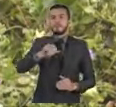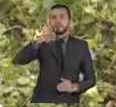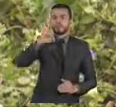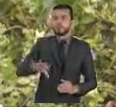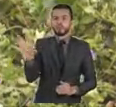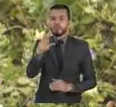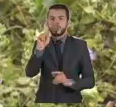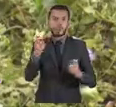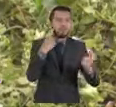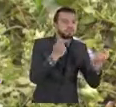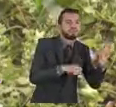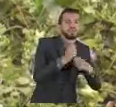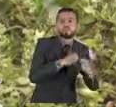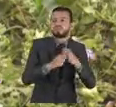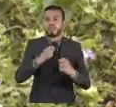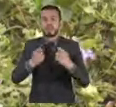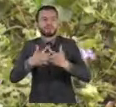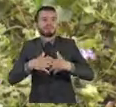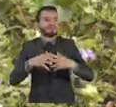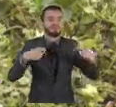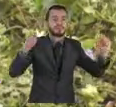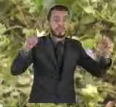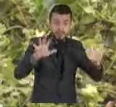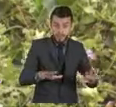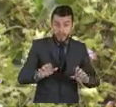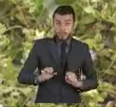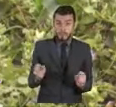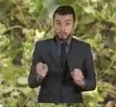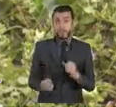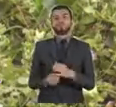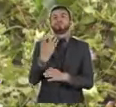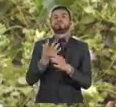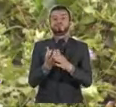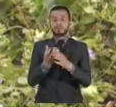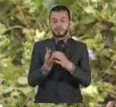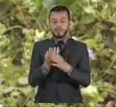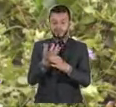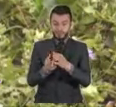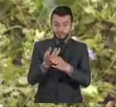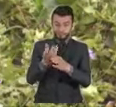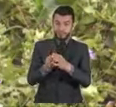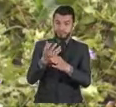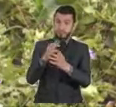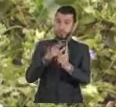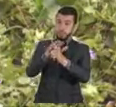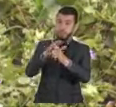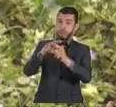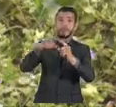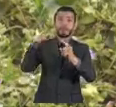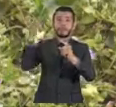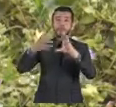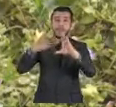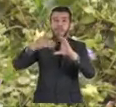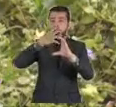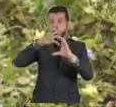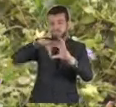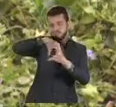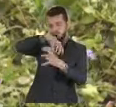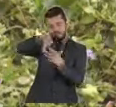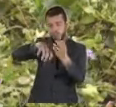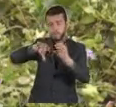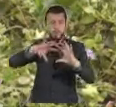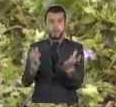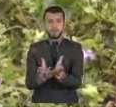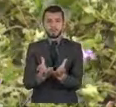es la manera como nos movilizamos la que más produce efectos de cambio climático. Es